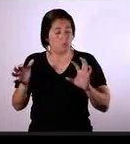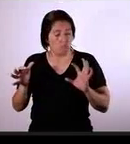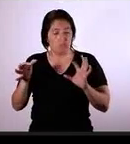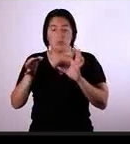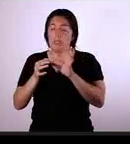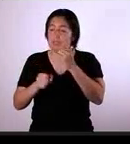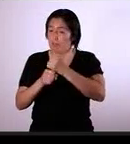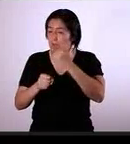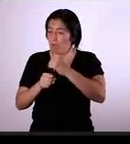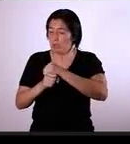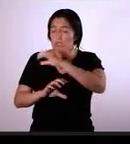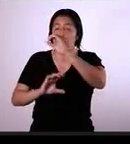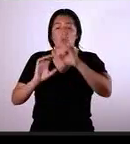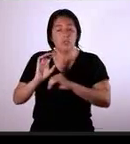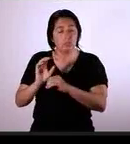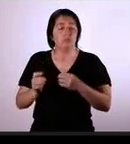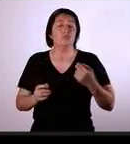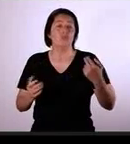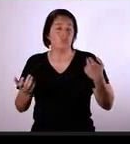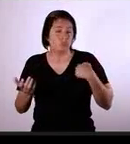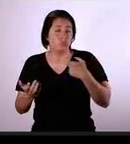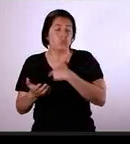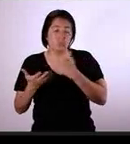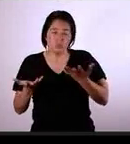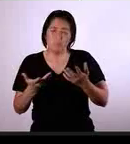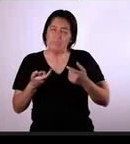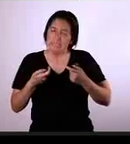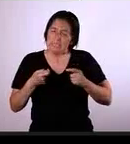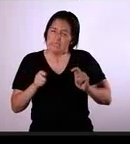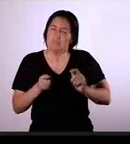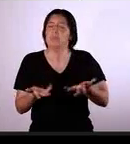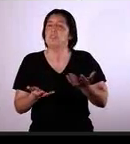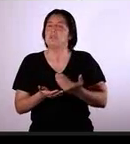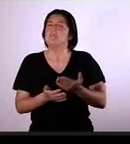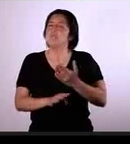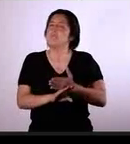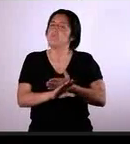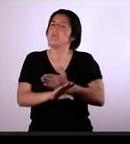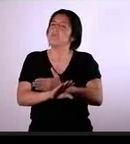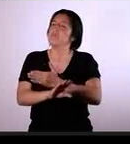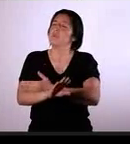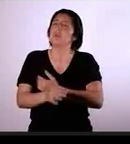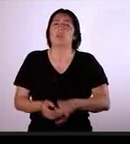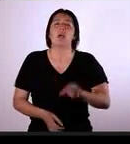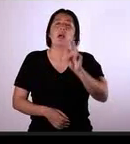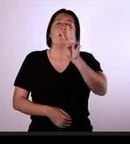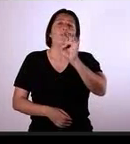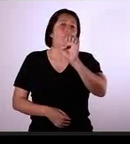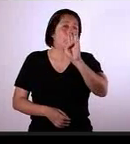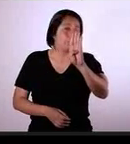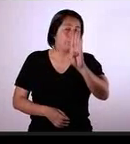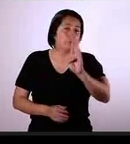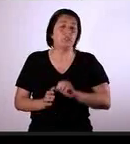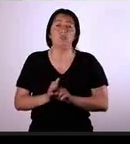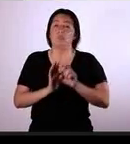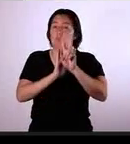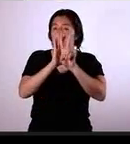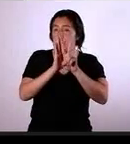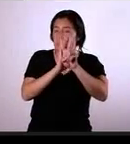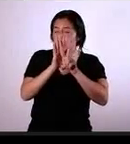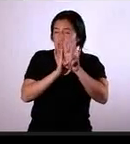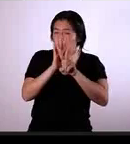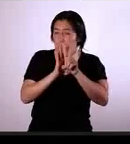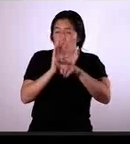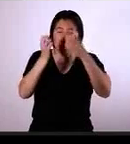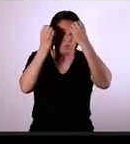que hace CONADIS, nosotros hemos tratado de mejorar, por ejemplo, nuestra página web y los videos institucionales que